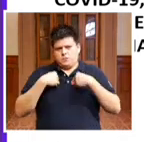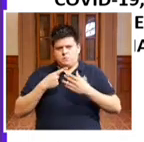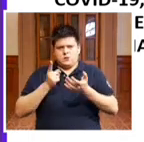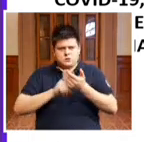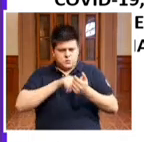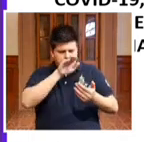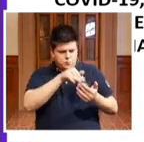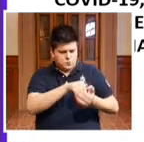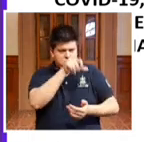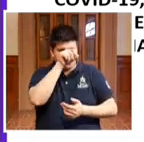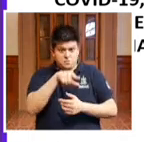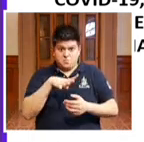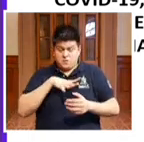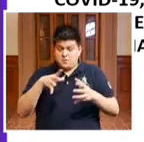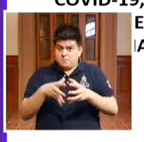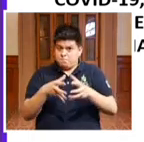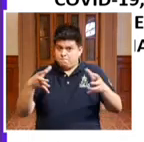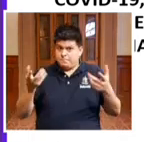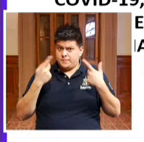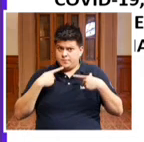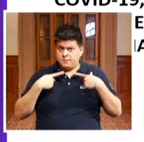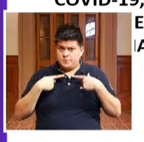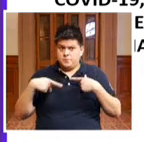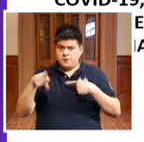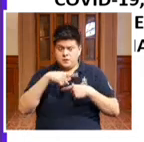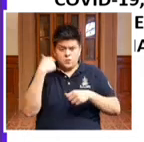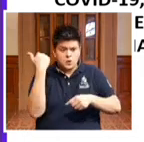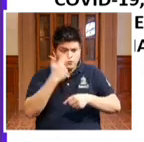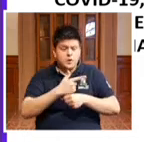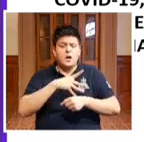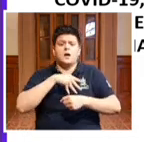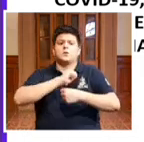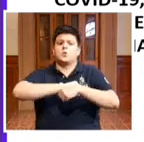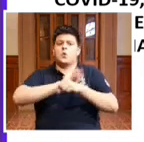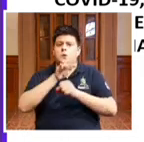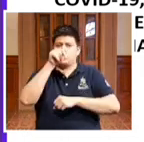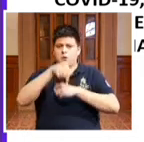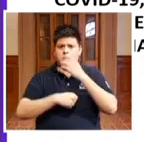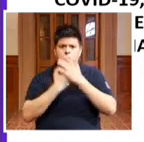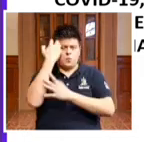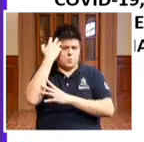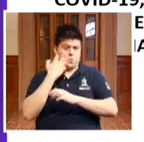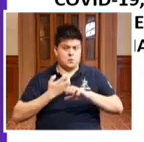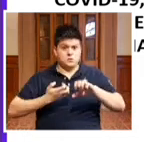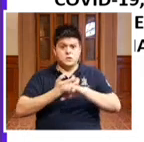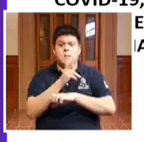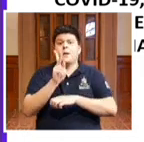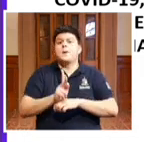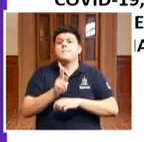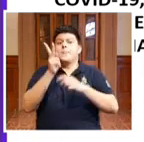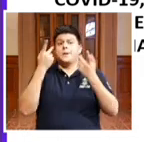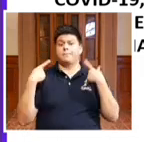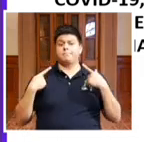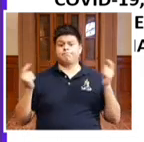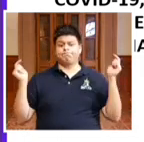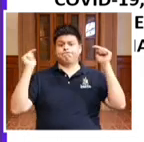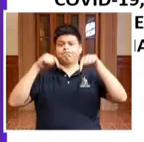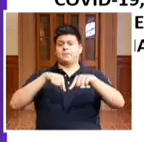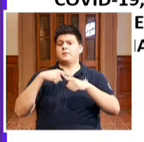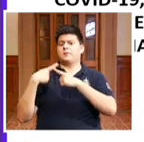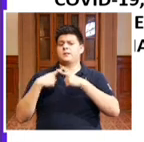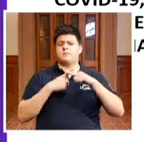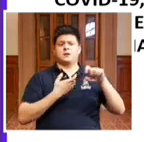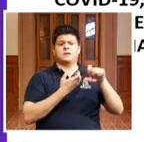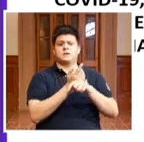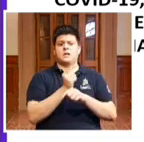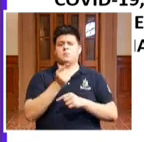seguimos teniendo un número importante de personas que se diagnostican con COVID-19 en el estado de Nuevo León, pero que vienen de otros estados de